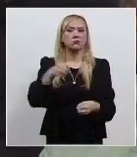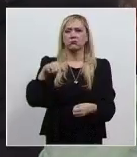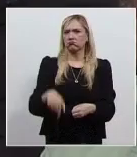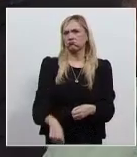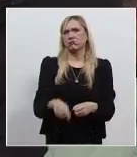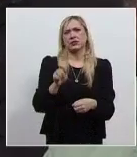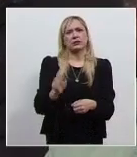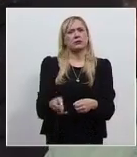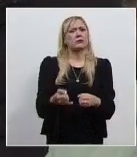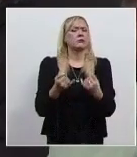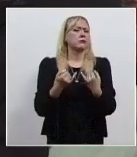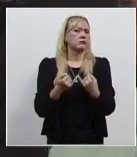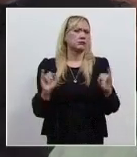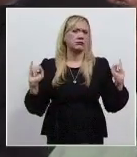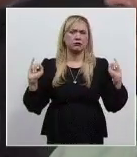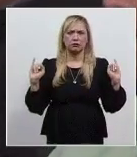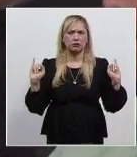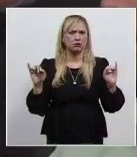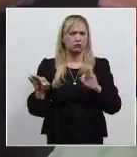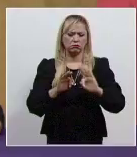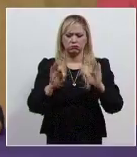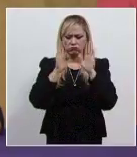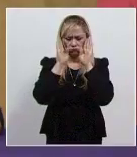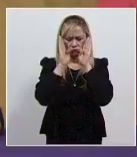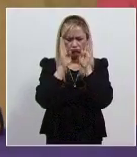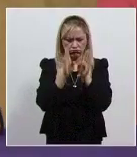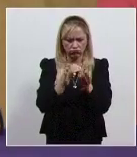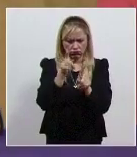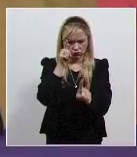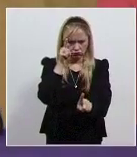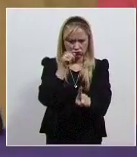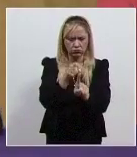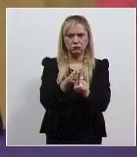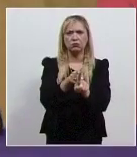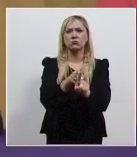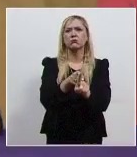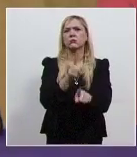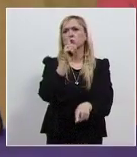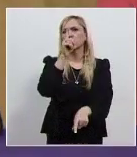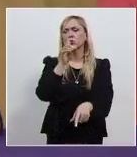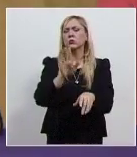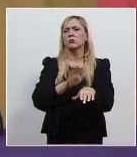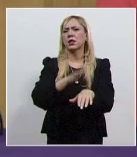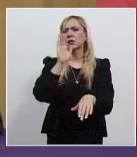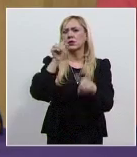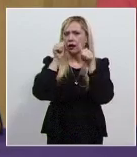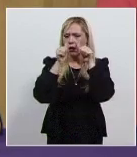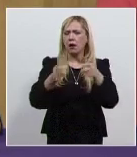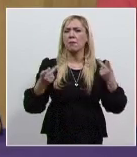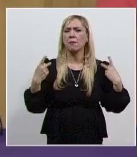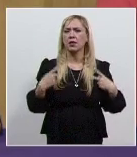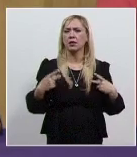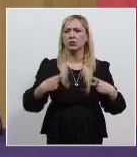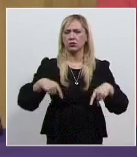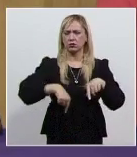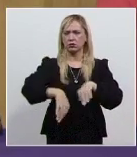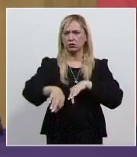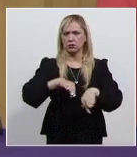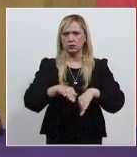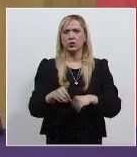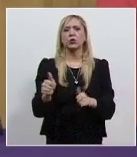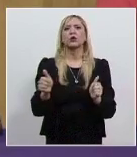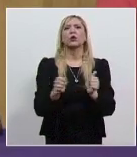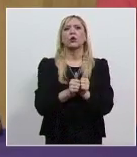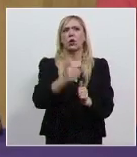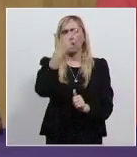las personas al centro de la impartición de justicia. La tarea del Tribunal Electoral responde al poder de las